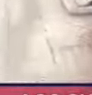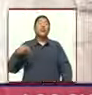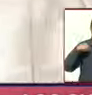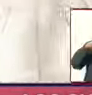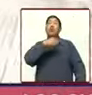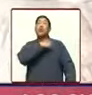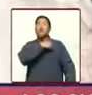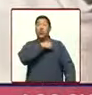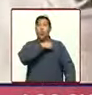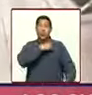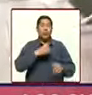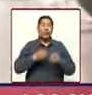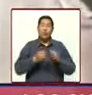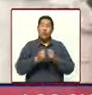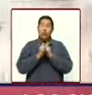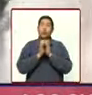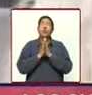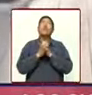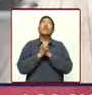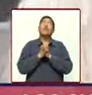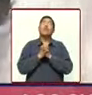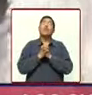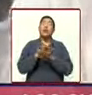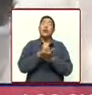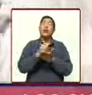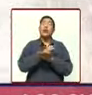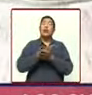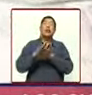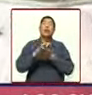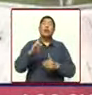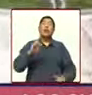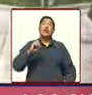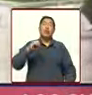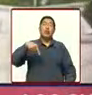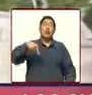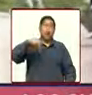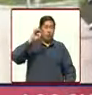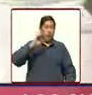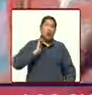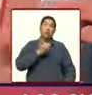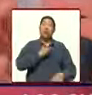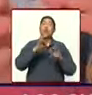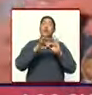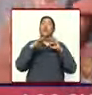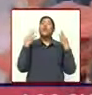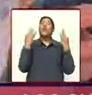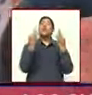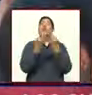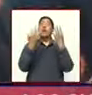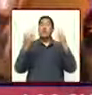Nosotros hemos encomendado a San Roque siempre la salud de cada uno de nuestros familiares.